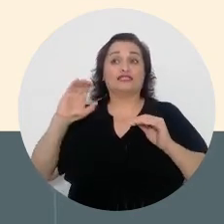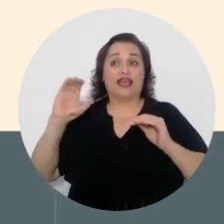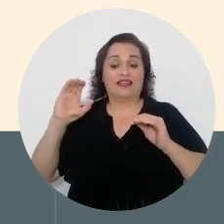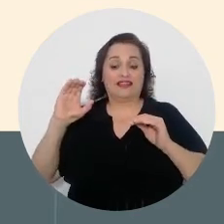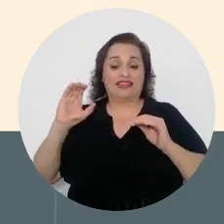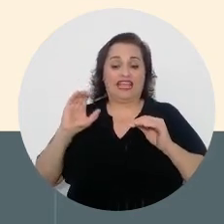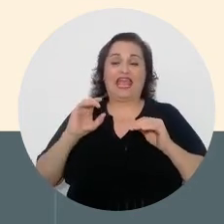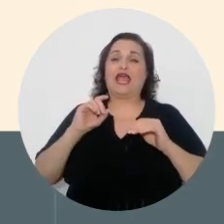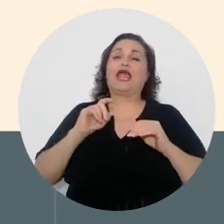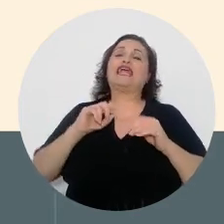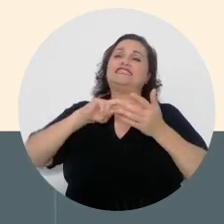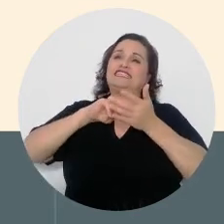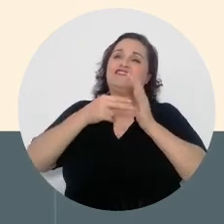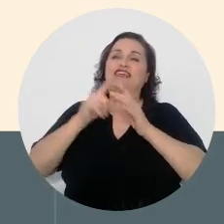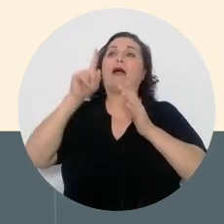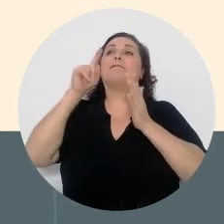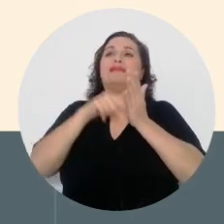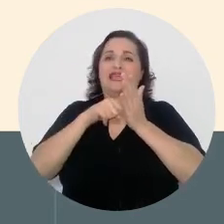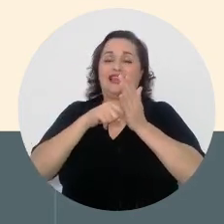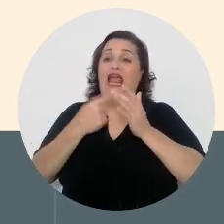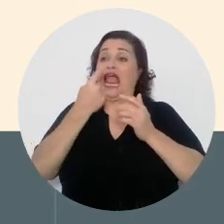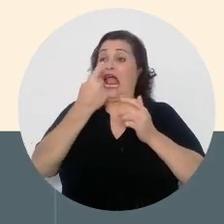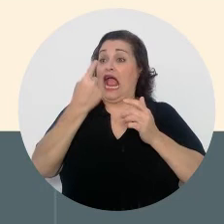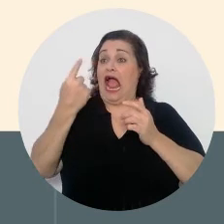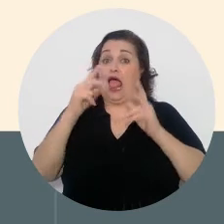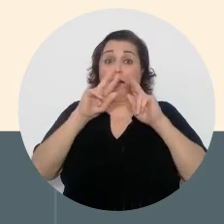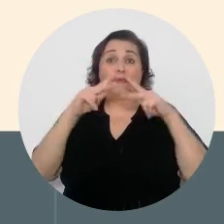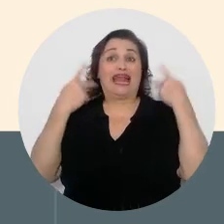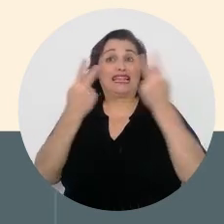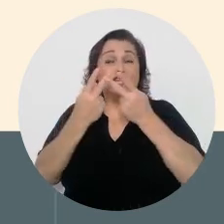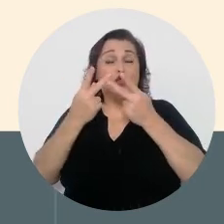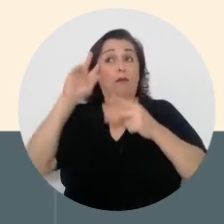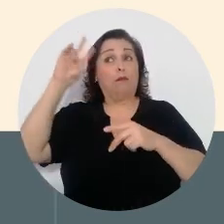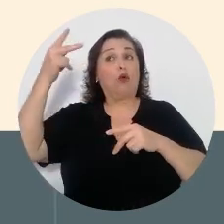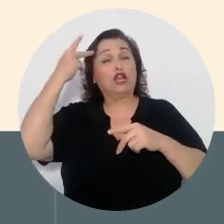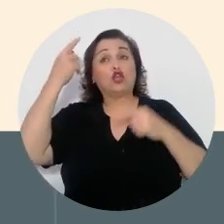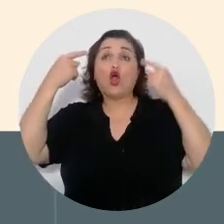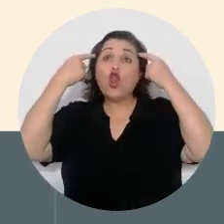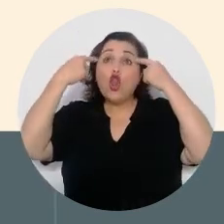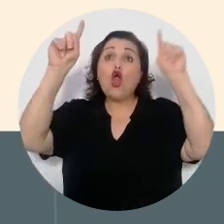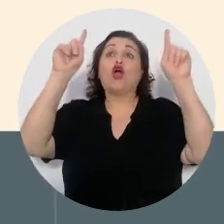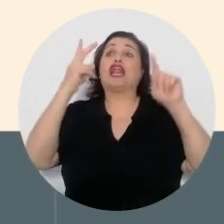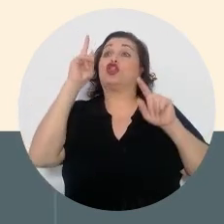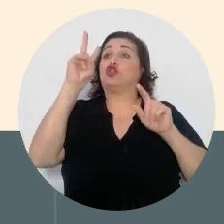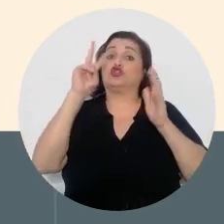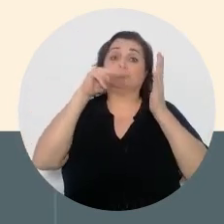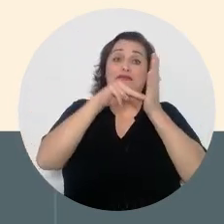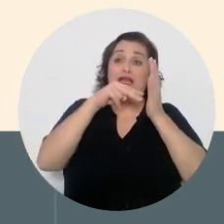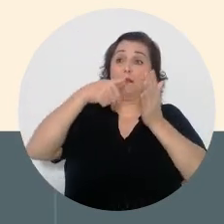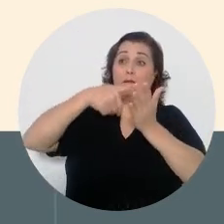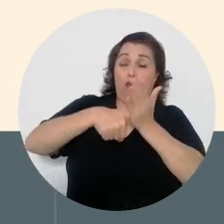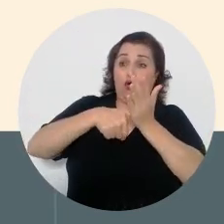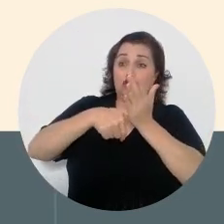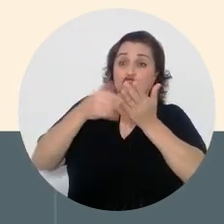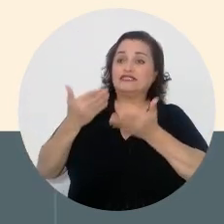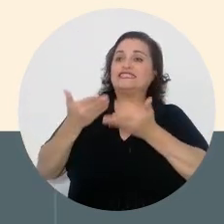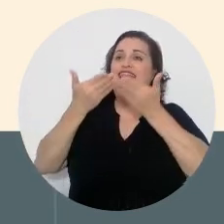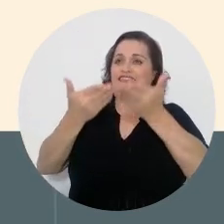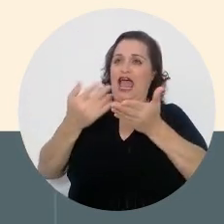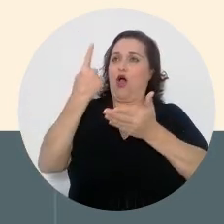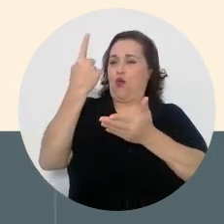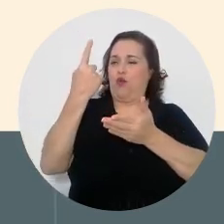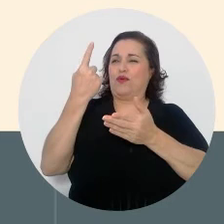el subcociente, eso viene a significar que cuando cada partido político logre 2,000 votos, se le otorga una